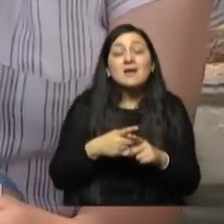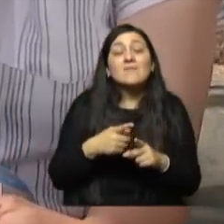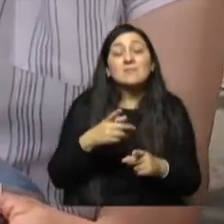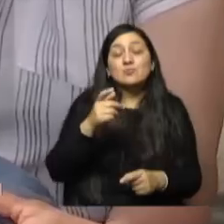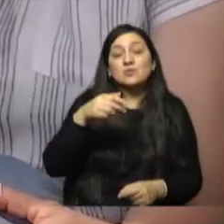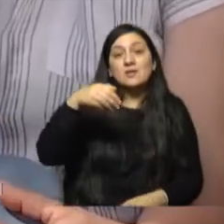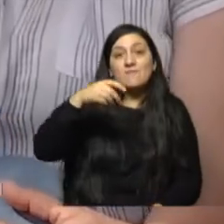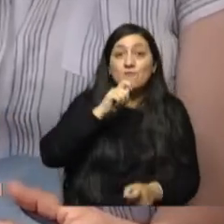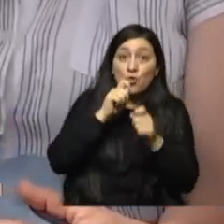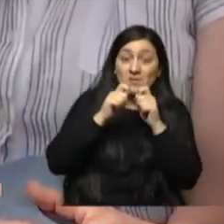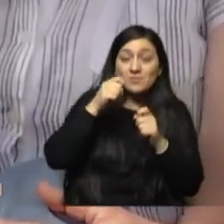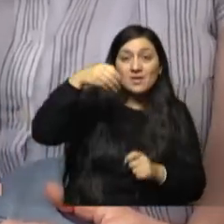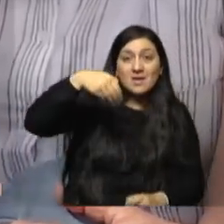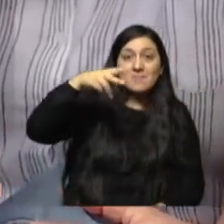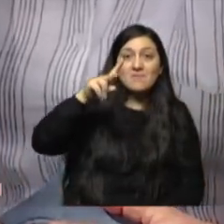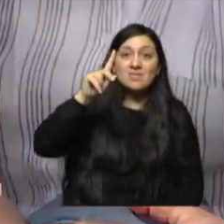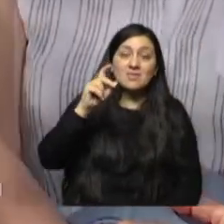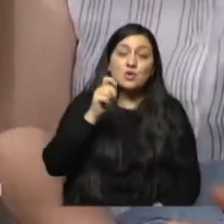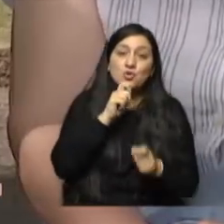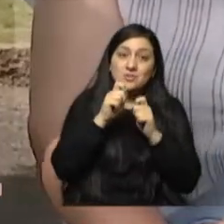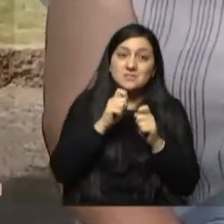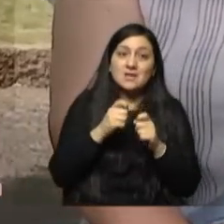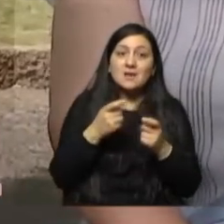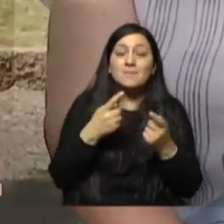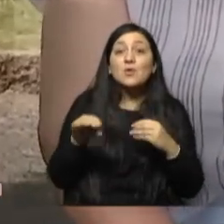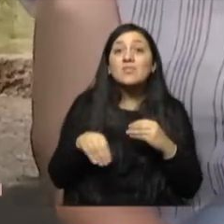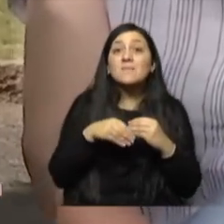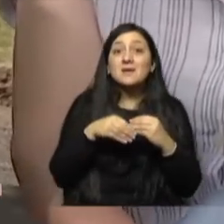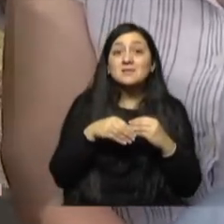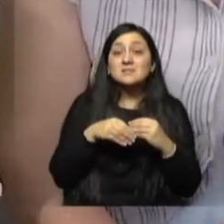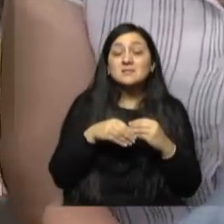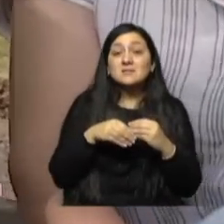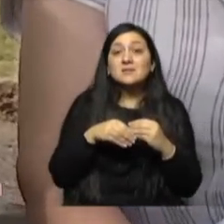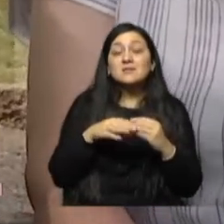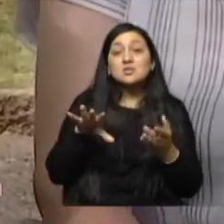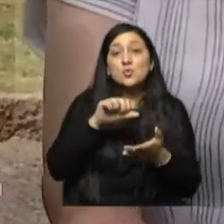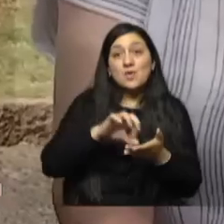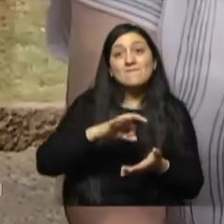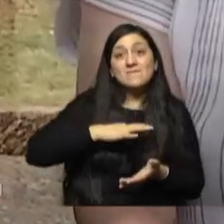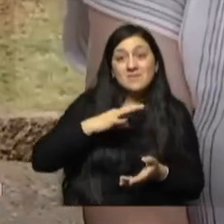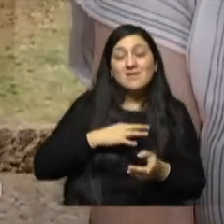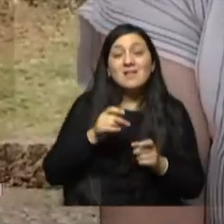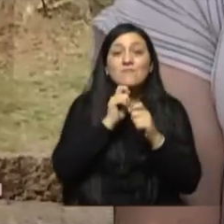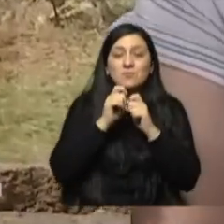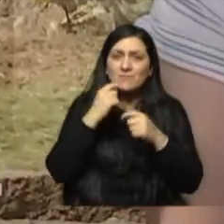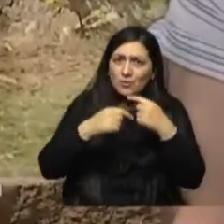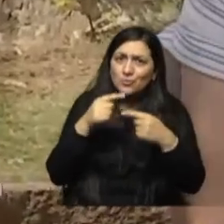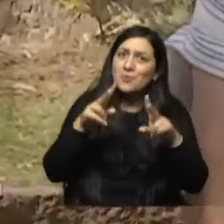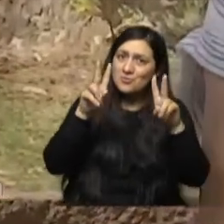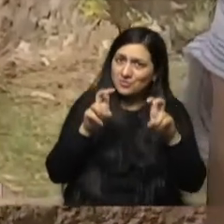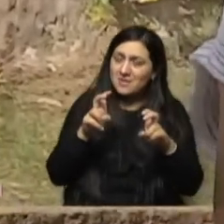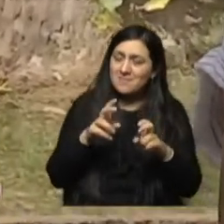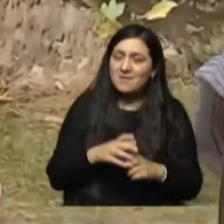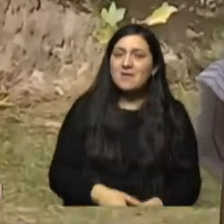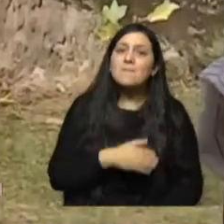Noticias cubriendo este día histórico, pero además MBD Noticias y también Ciudad Viva va a seguir esta temática. Vamos